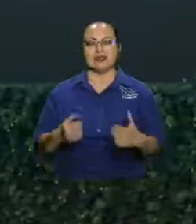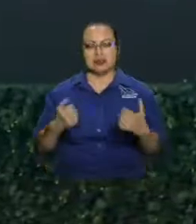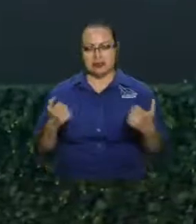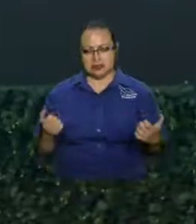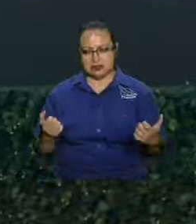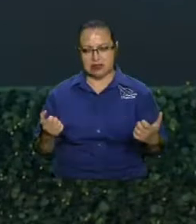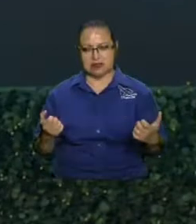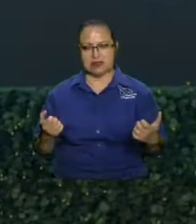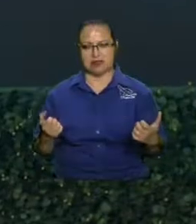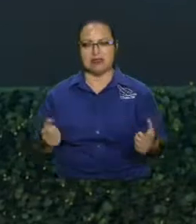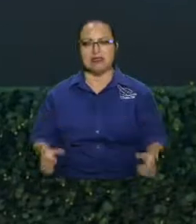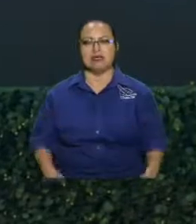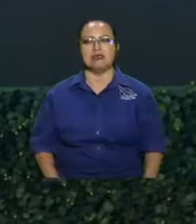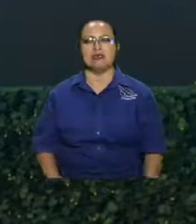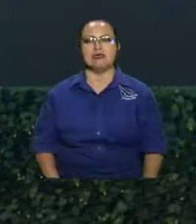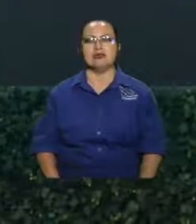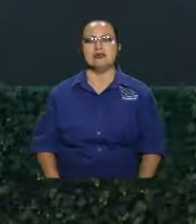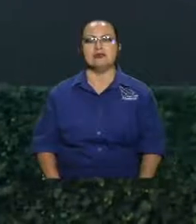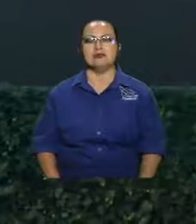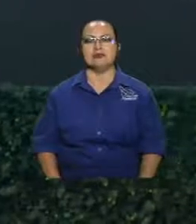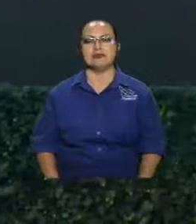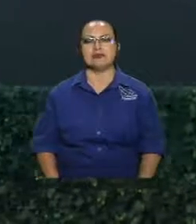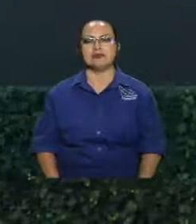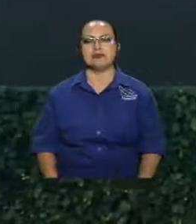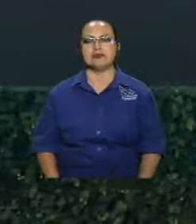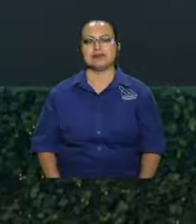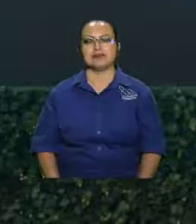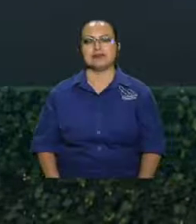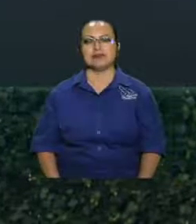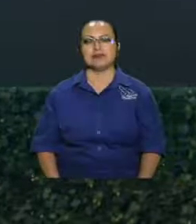Bueno, miremos. Entonces, mire, pues.